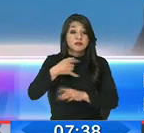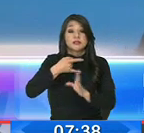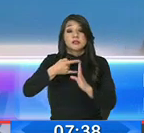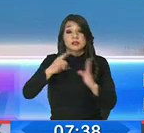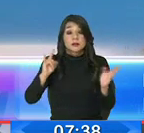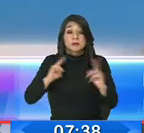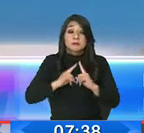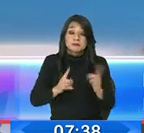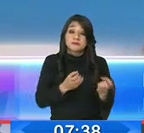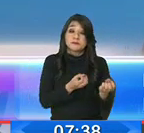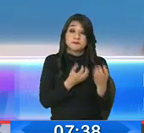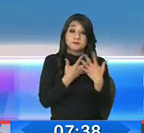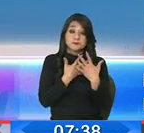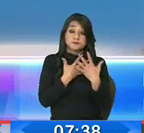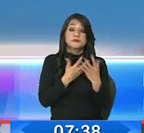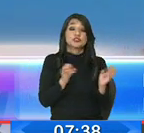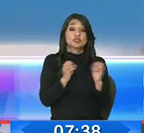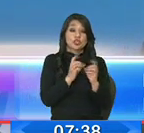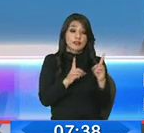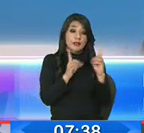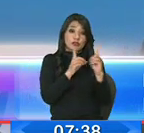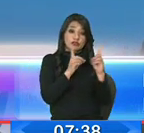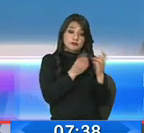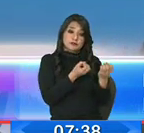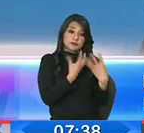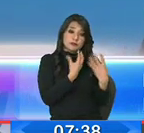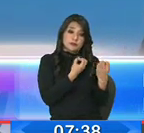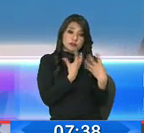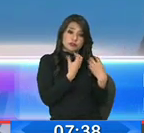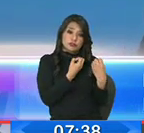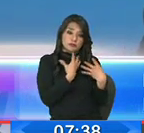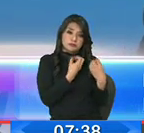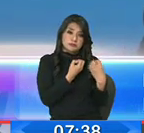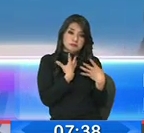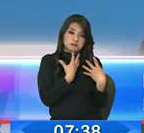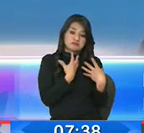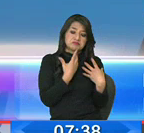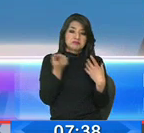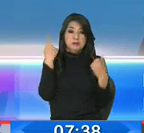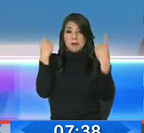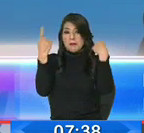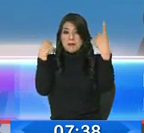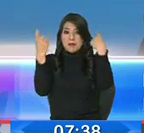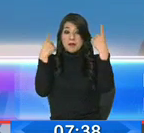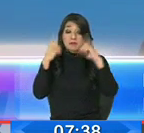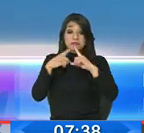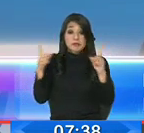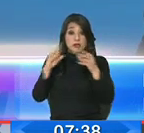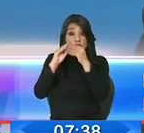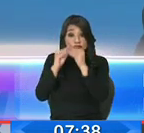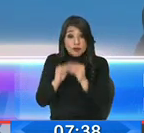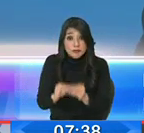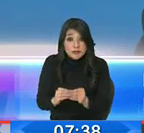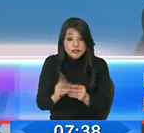es recibir datos. Pero la formación es saber aplicar esos datos a mi realidad